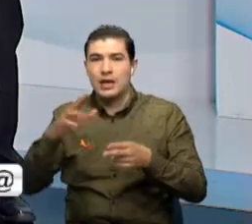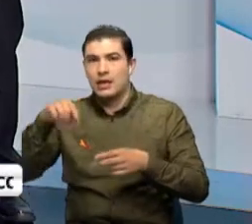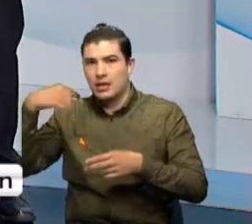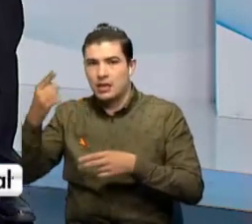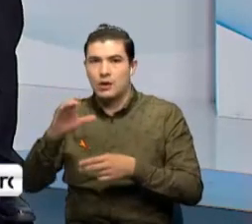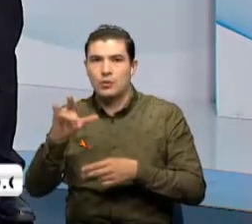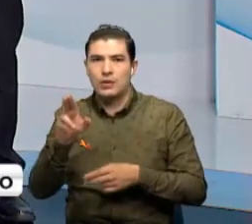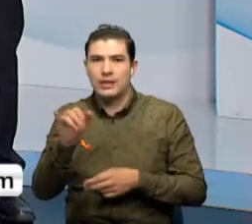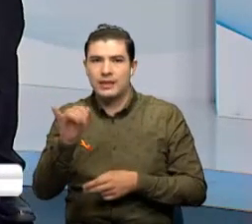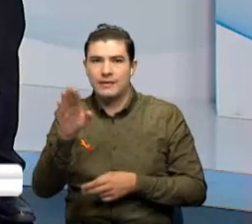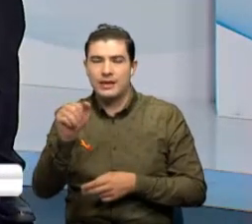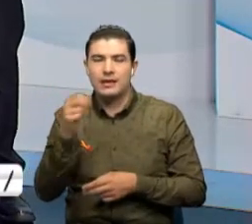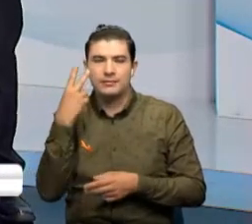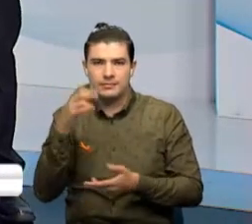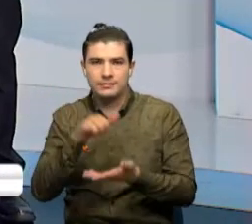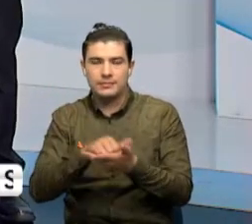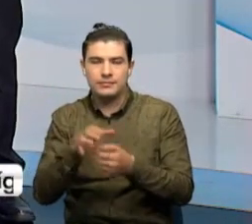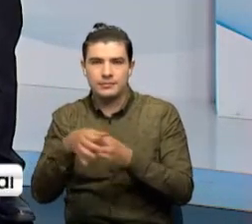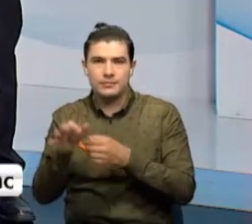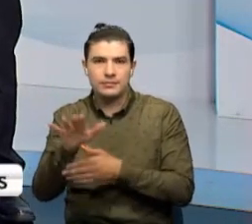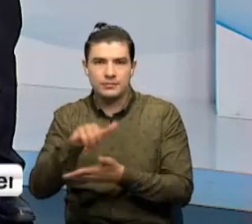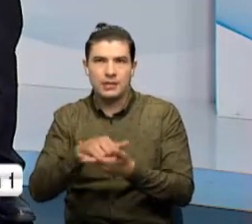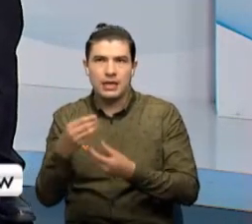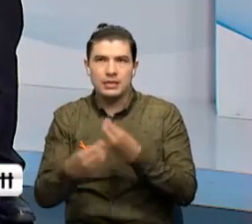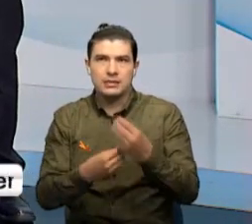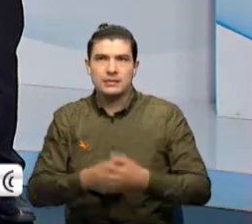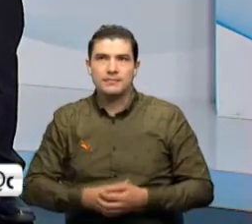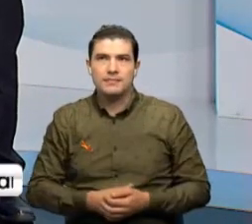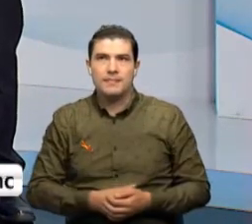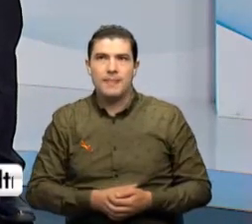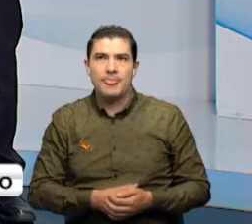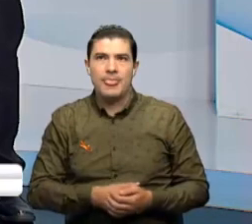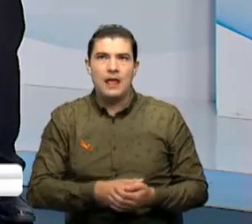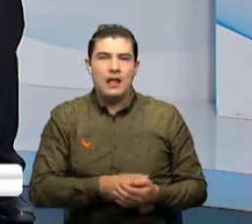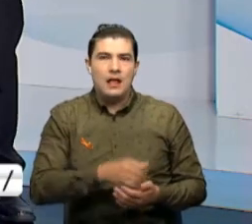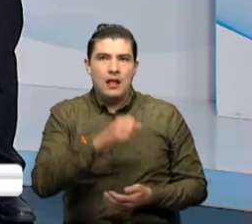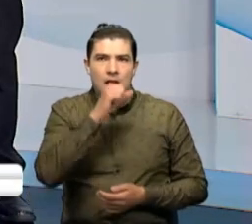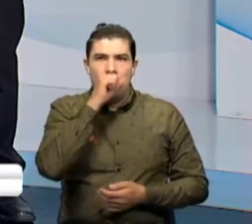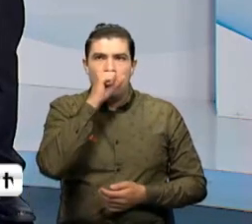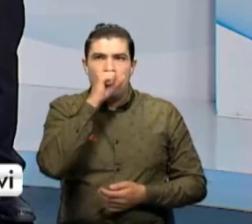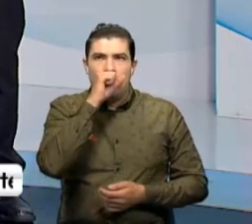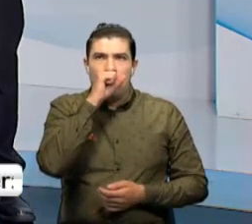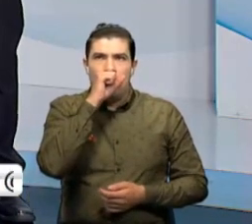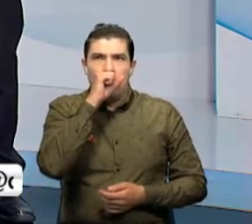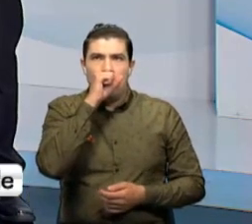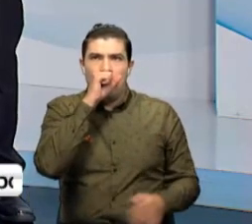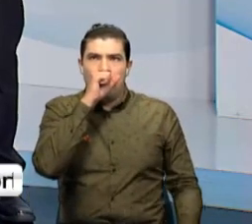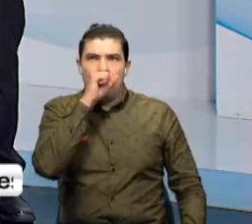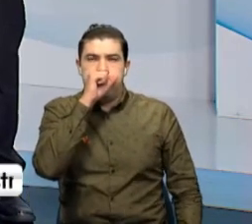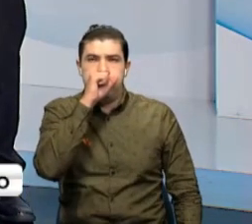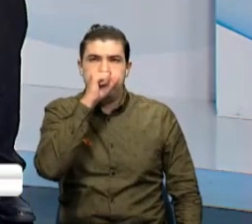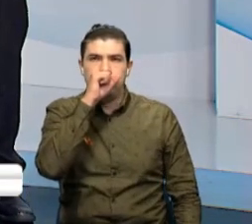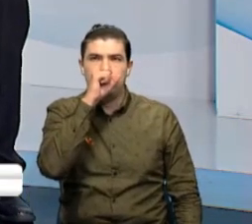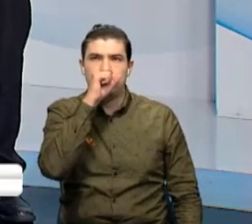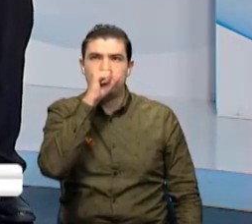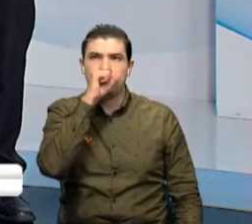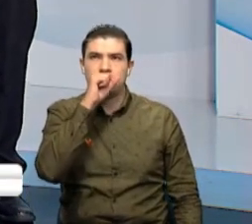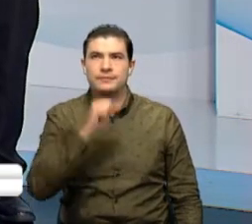Y Cúcuta, en el departamento norte de Santander, fue sede del campeonato clasificatorio al Mundial de Airsoft que se cumplirá el próximo año en